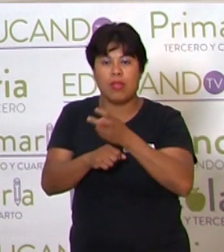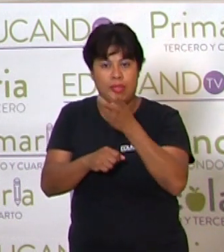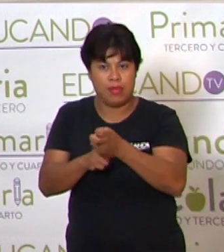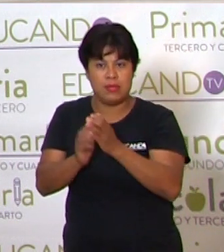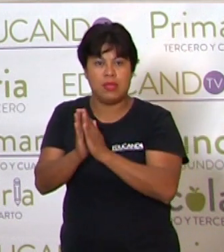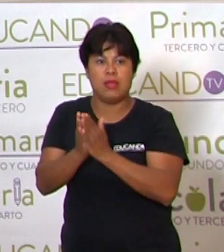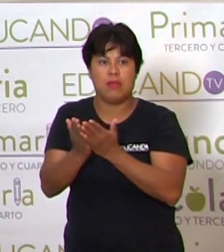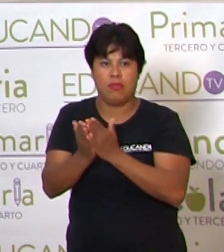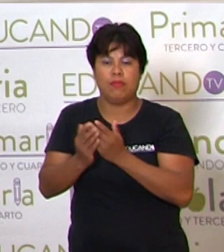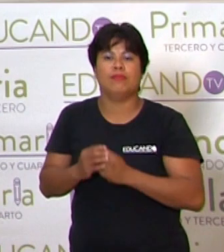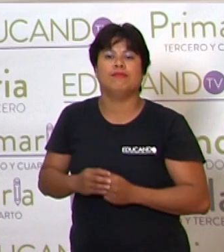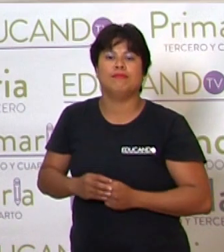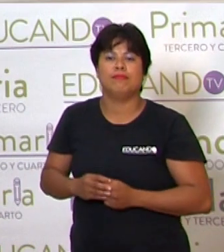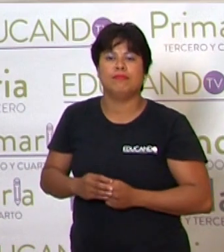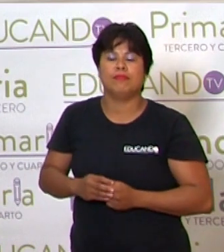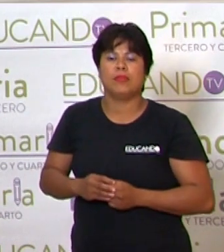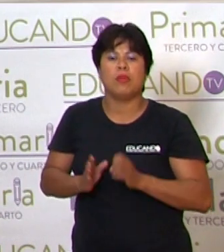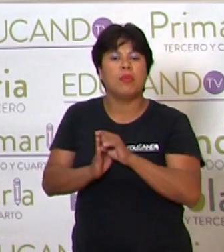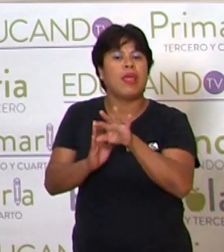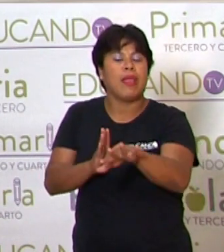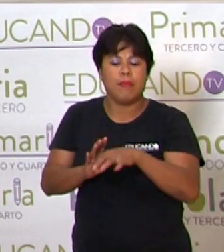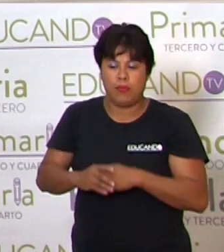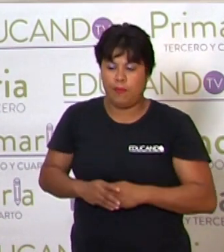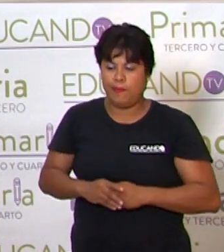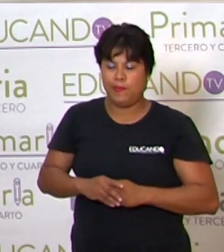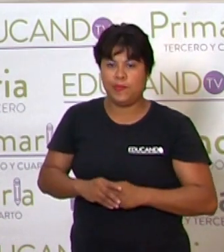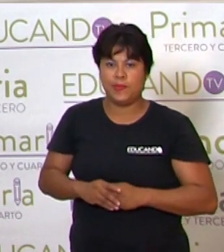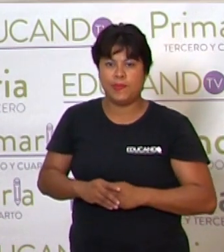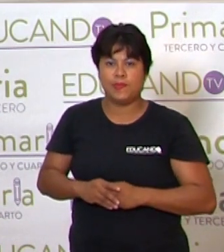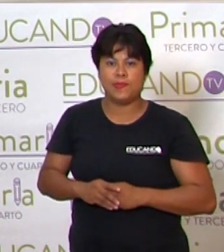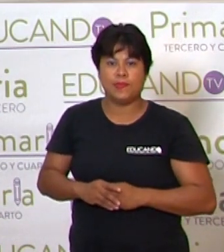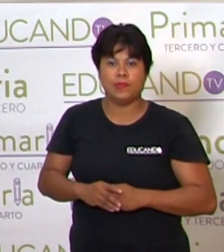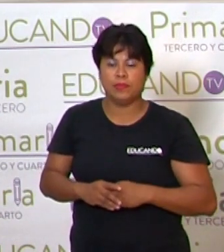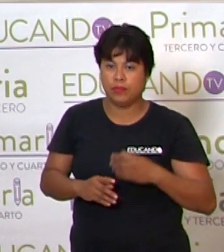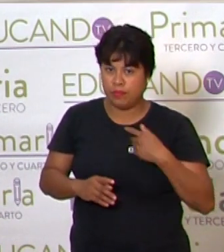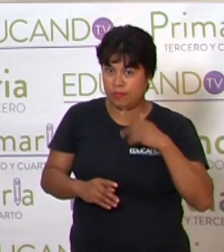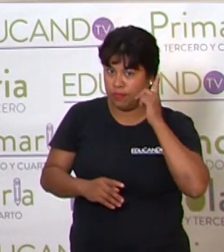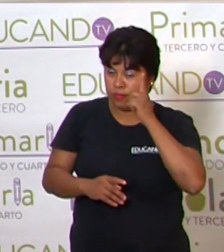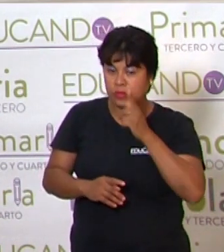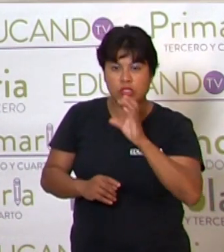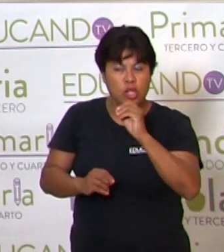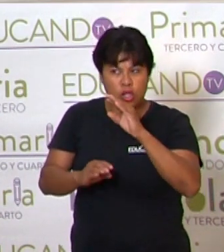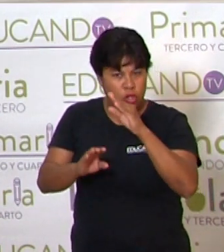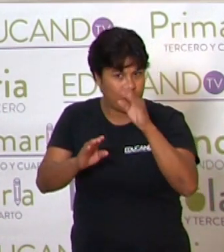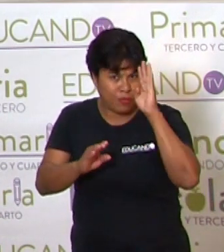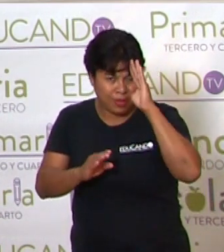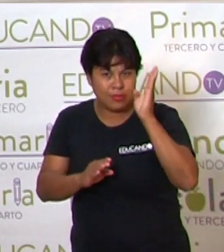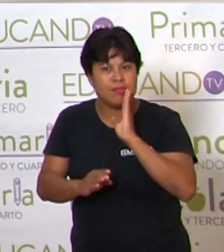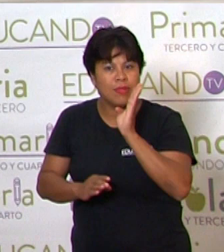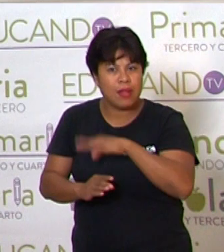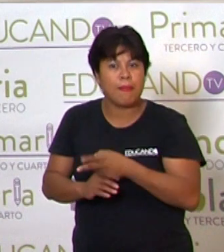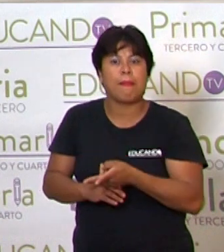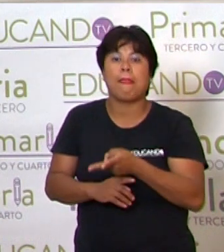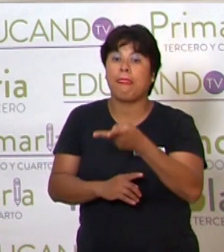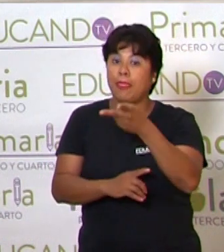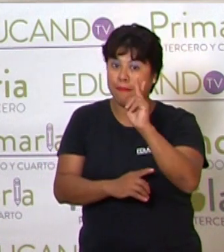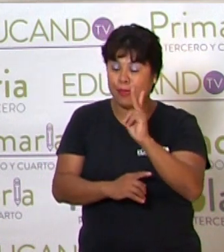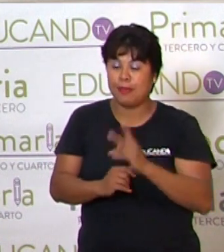este libro. Por ejemplo, y que espero que nadie se ofenda, pero